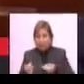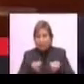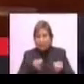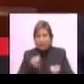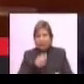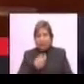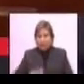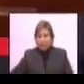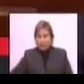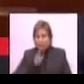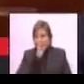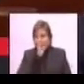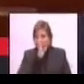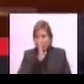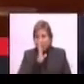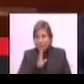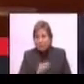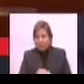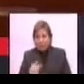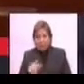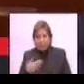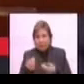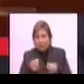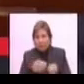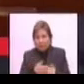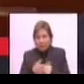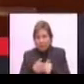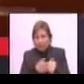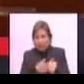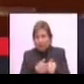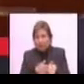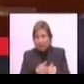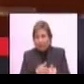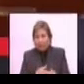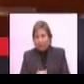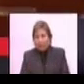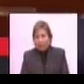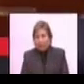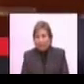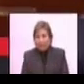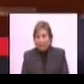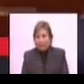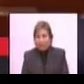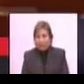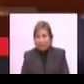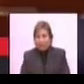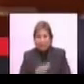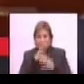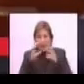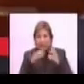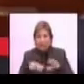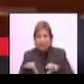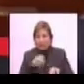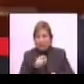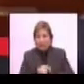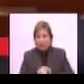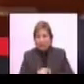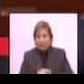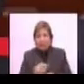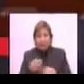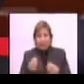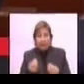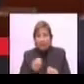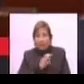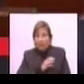son personas serias y son personas que no se dejan llevar por la alaraca del momento o por